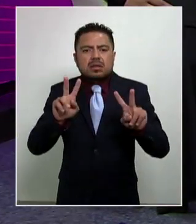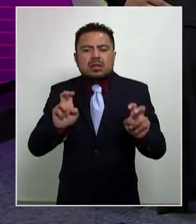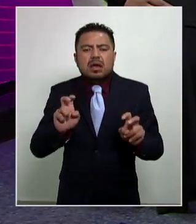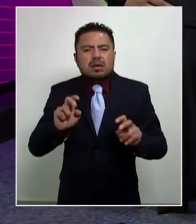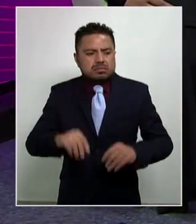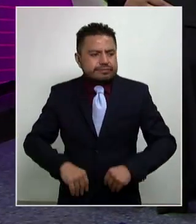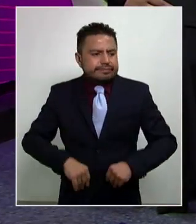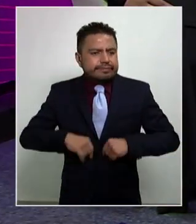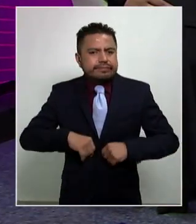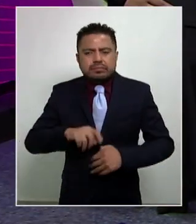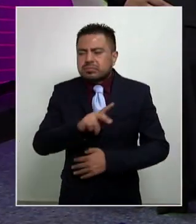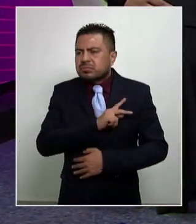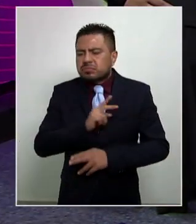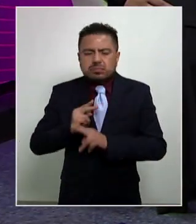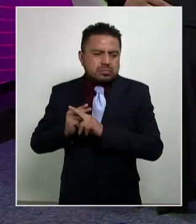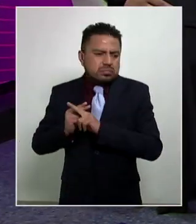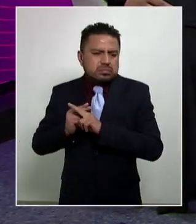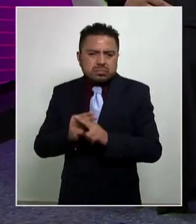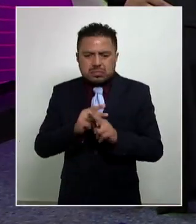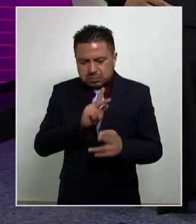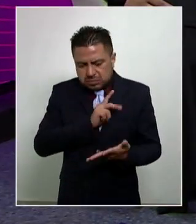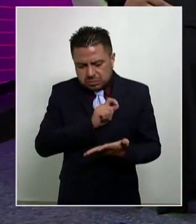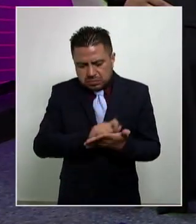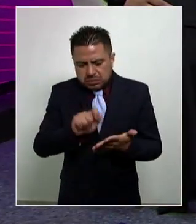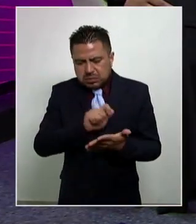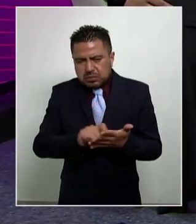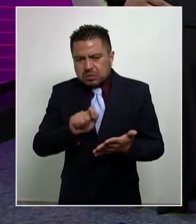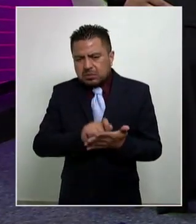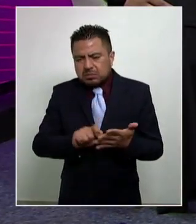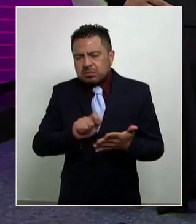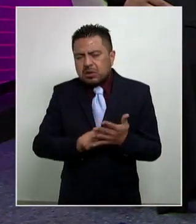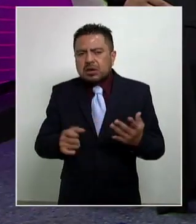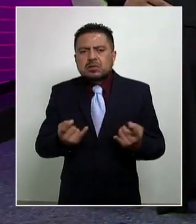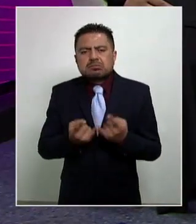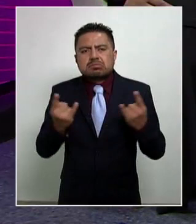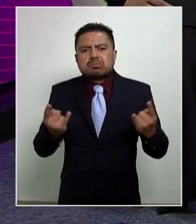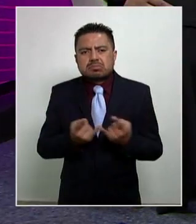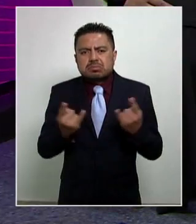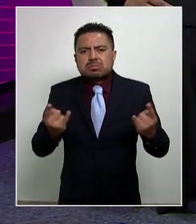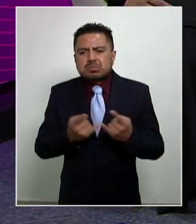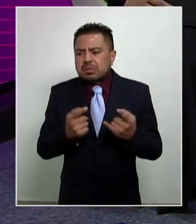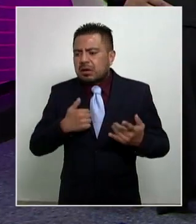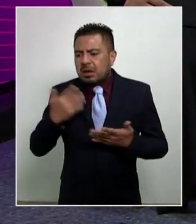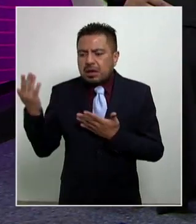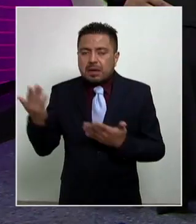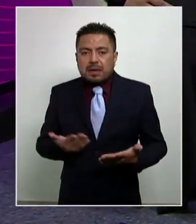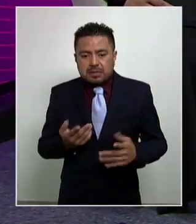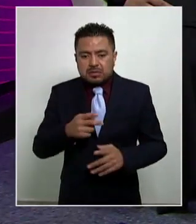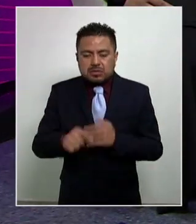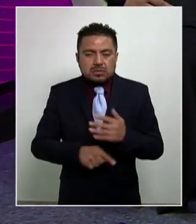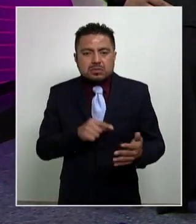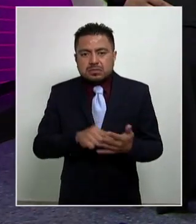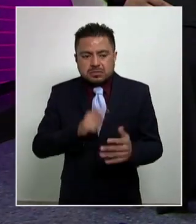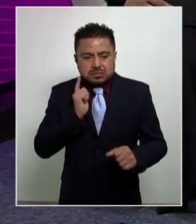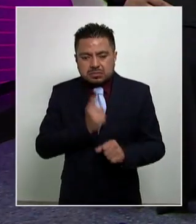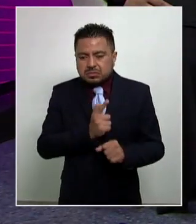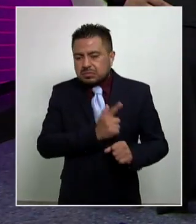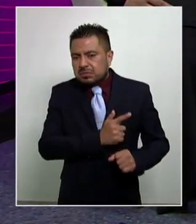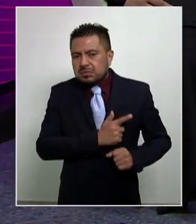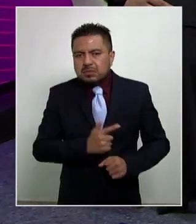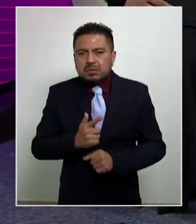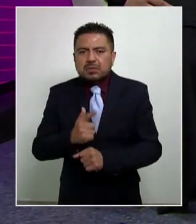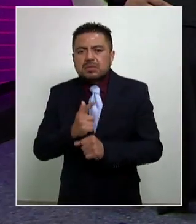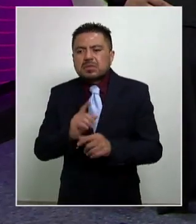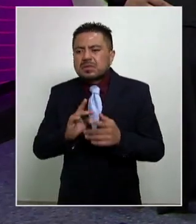mi vida, de mi escritura como dramaturgo. Y llegando aquí me di cuenta de que, por lo que